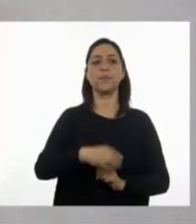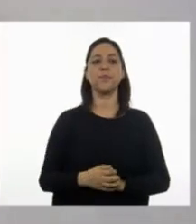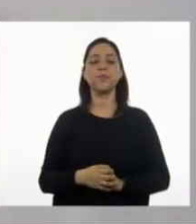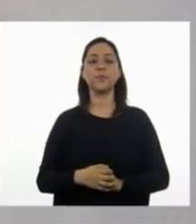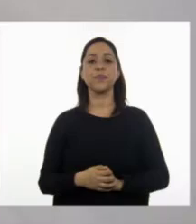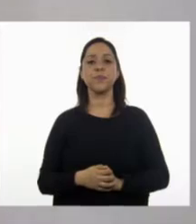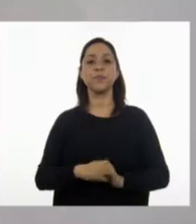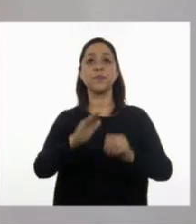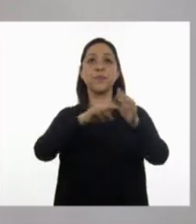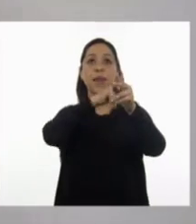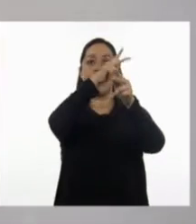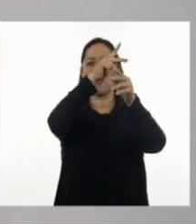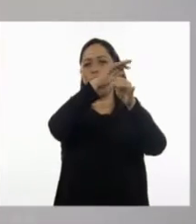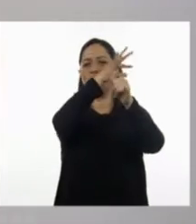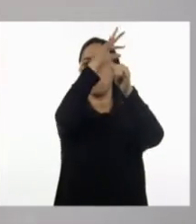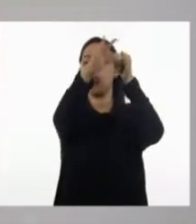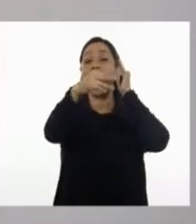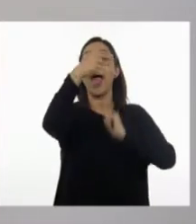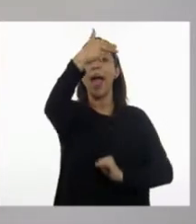F,